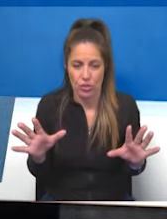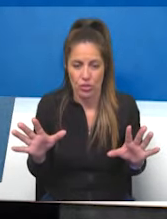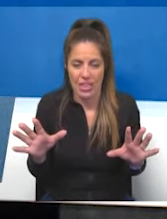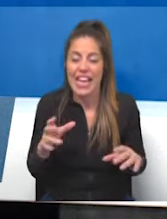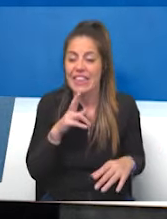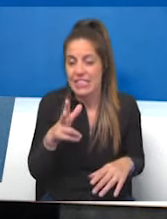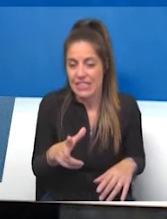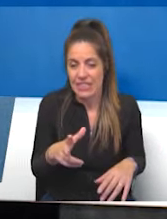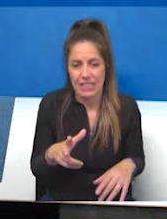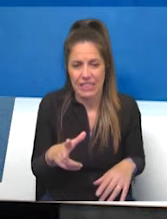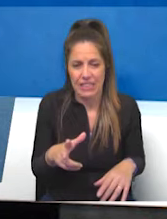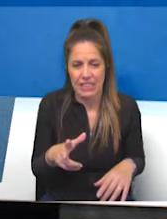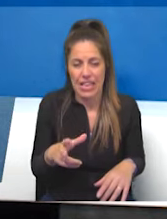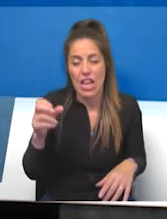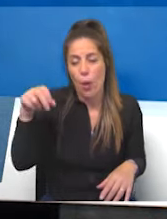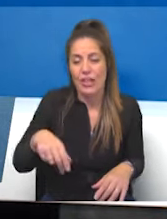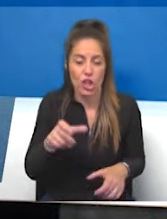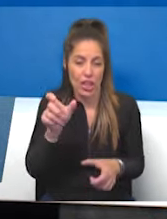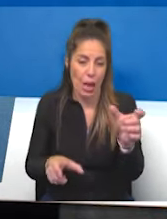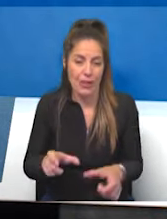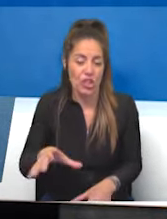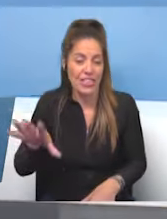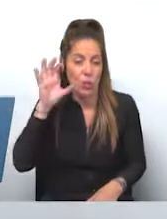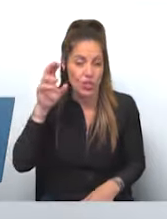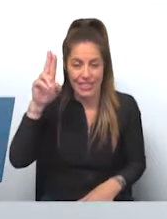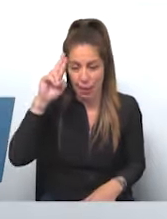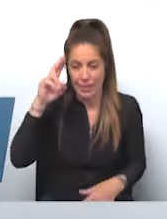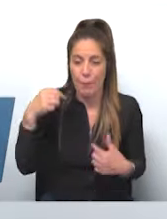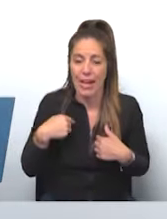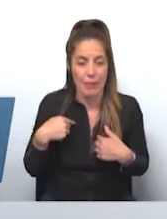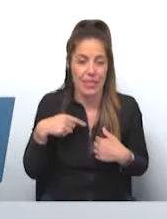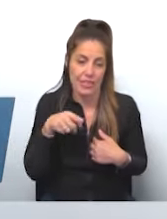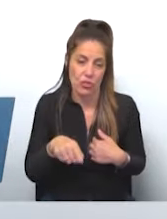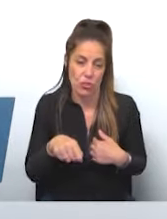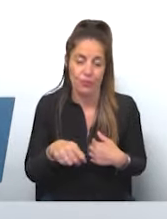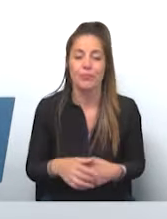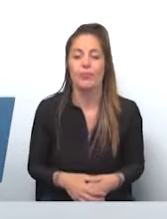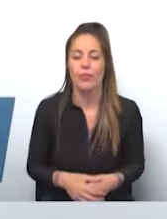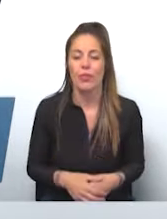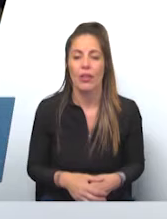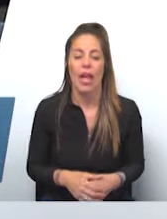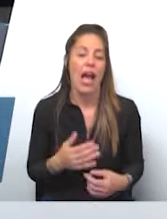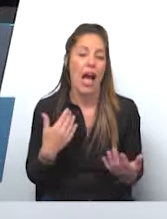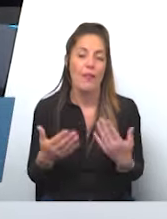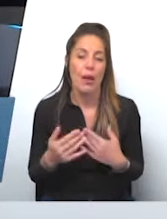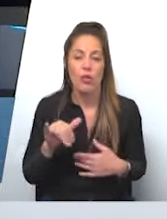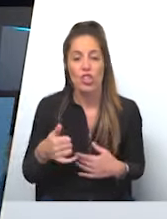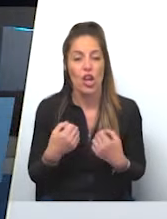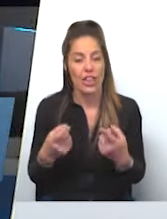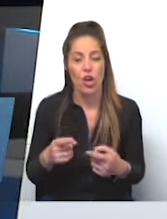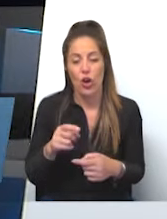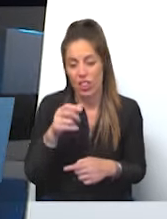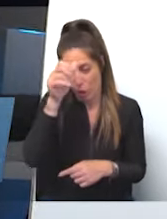en decir que la opinión de la ciudadanía se escucha y se respeta para mí es agrada ahora vayamos ya que estamos hablando de lo que dejó ese domingo